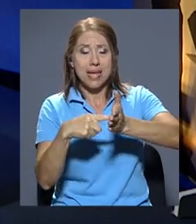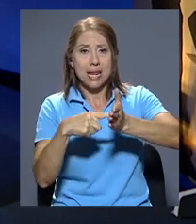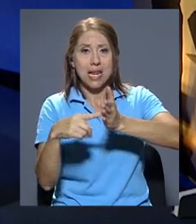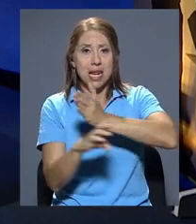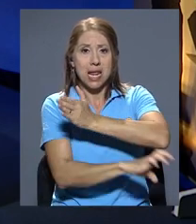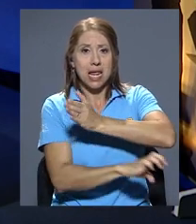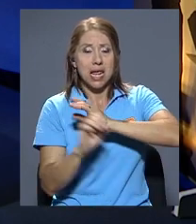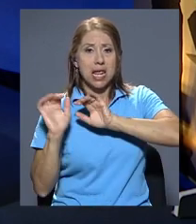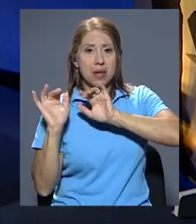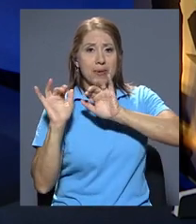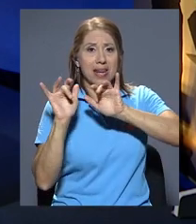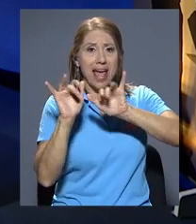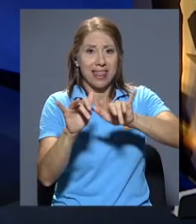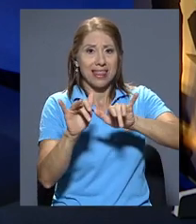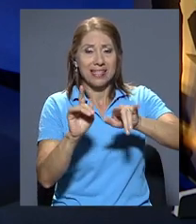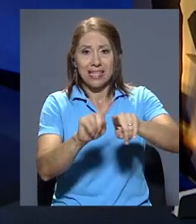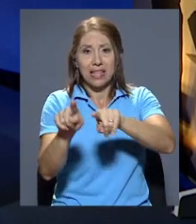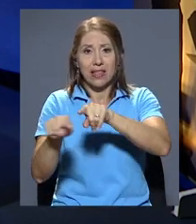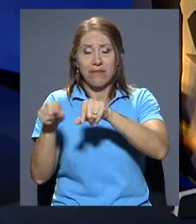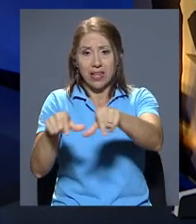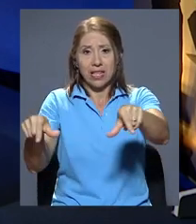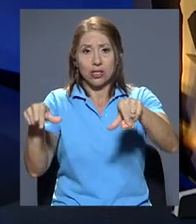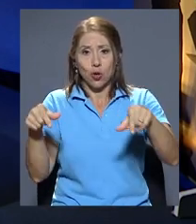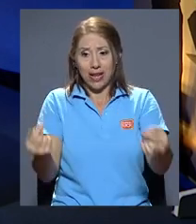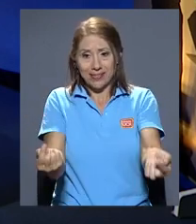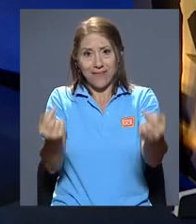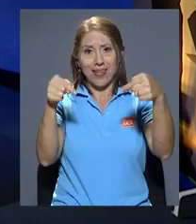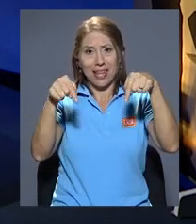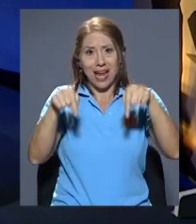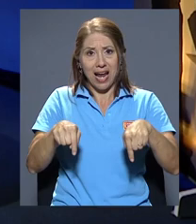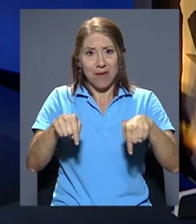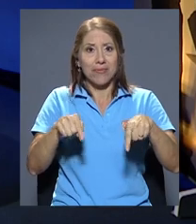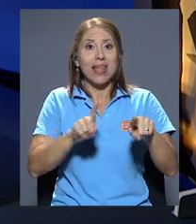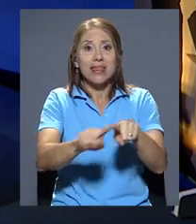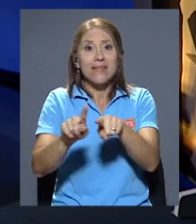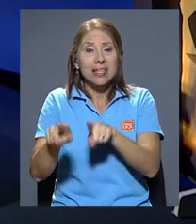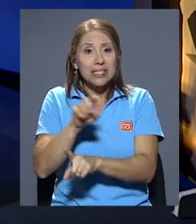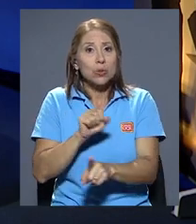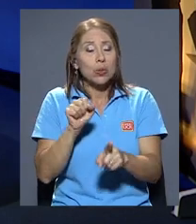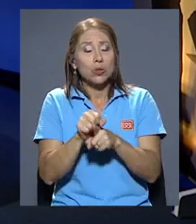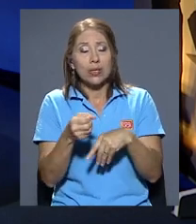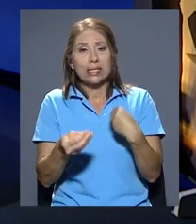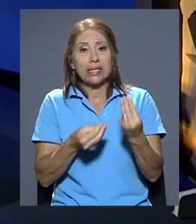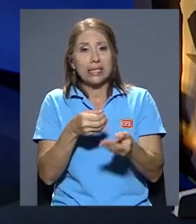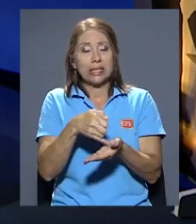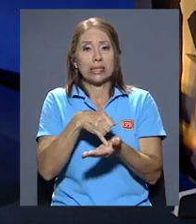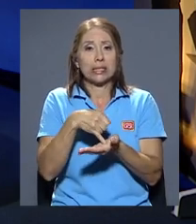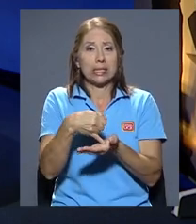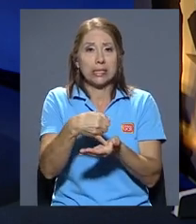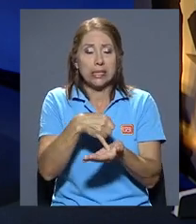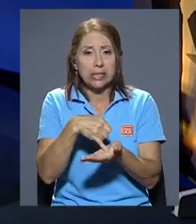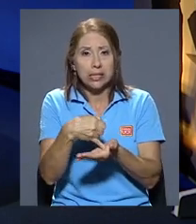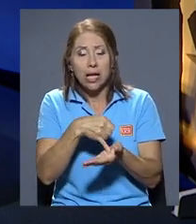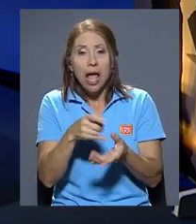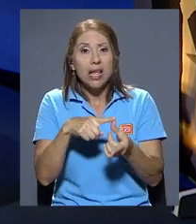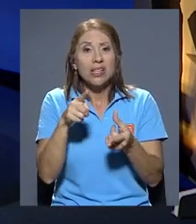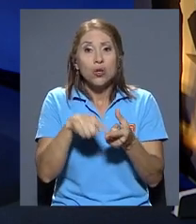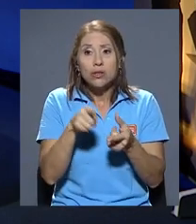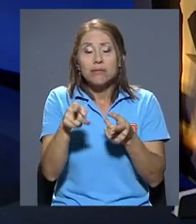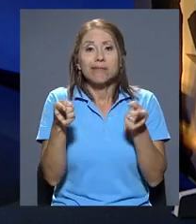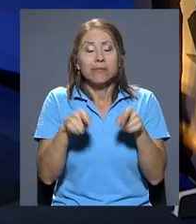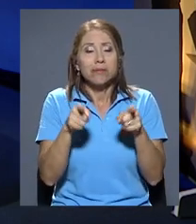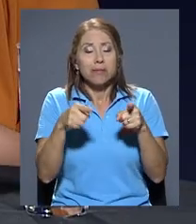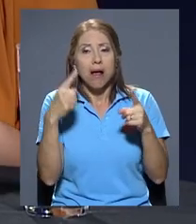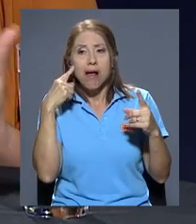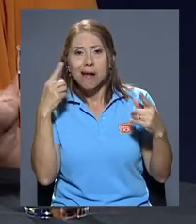inmigrantes, refugiados que venían de varias zonas, de conflictos vulnerables. Entonces estaba tan rodeada de eso